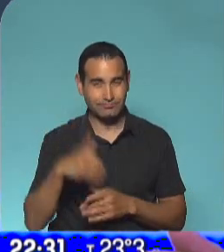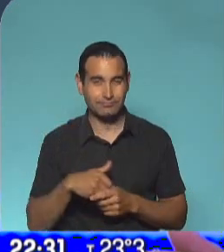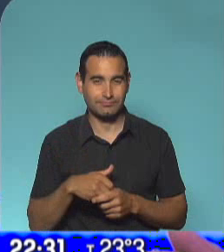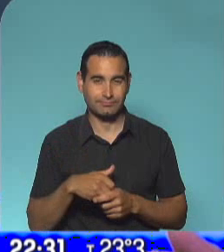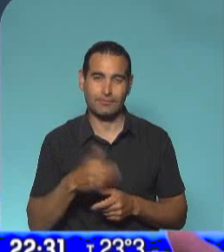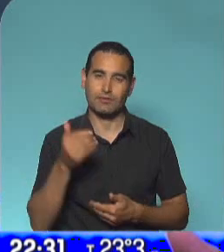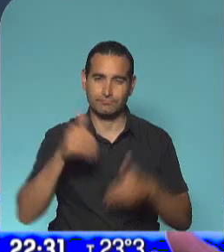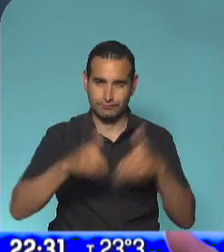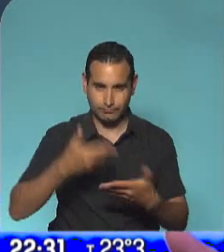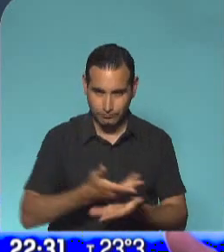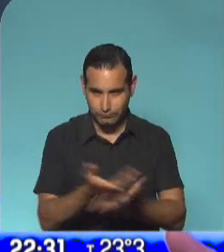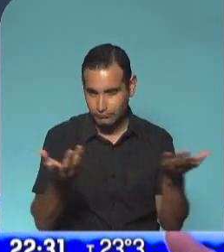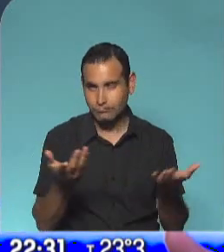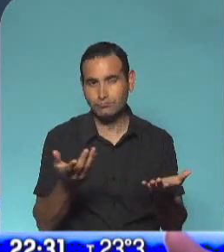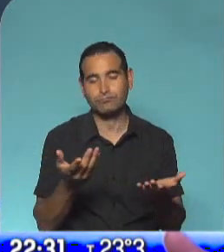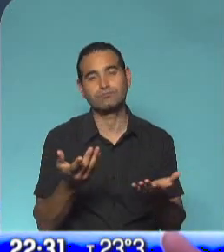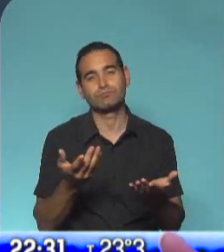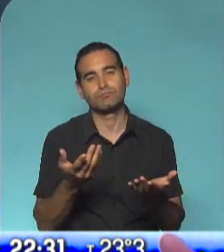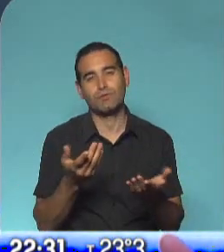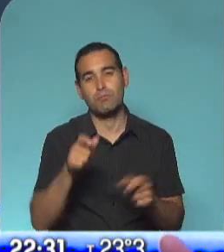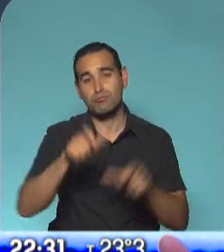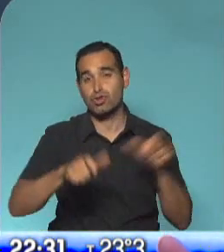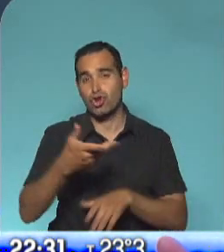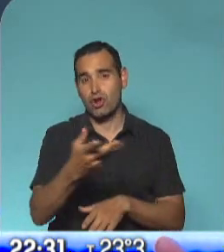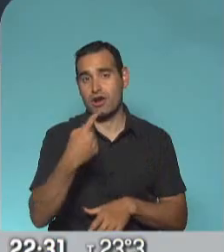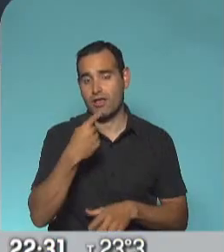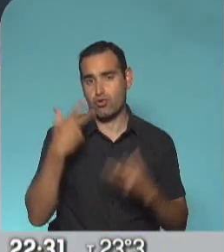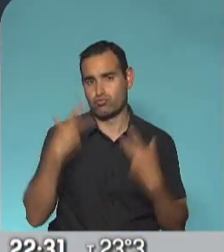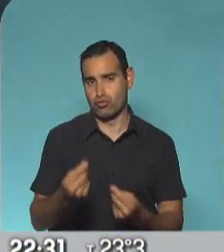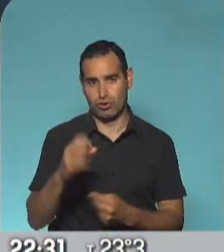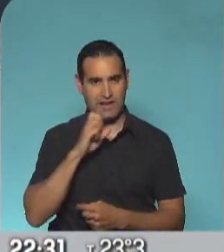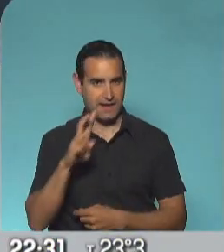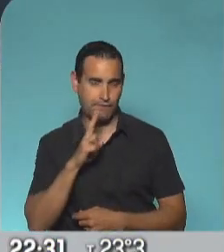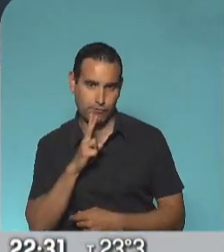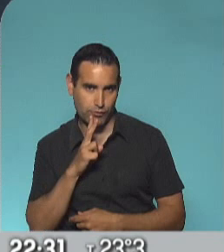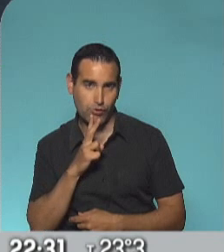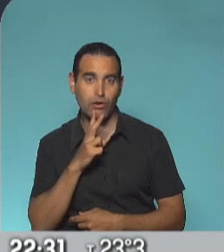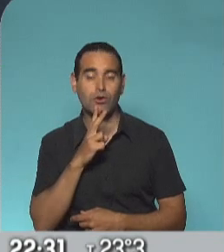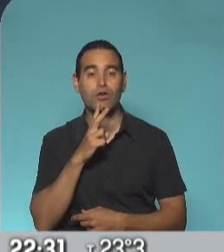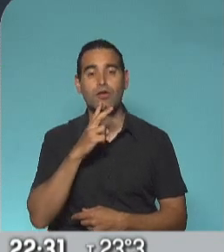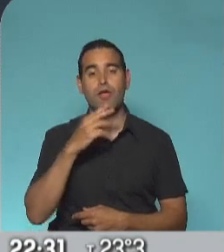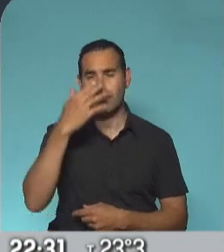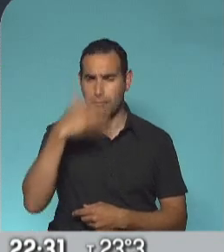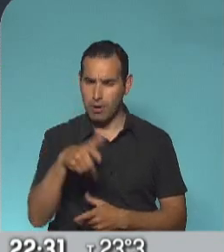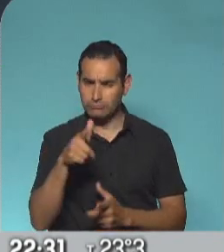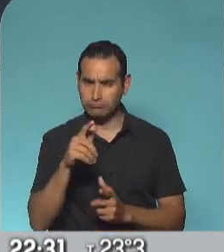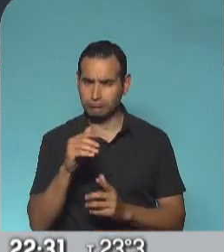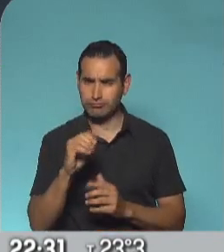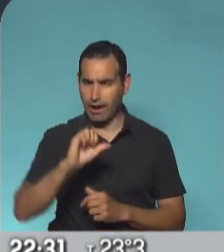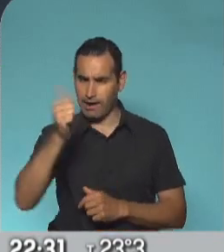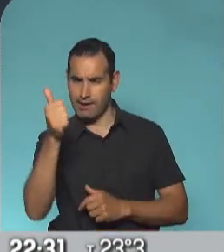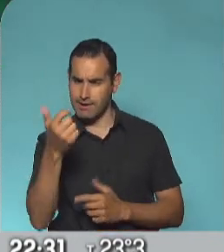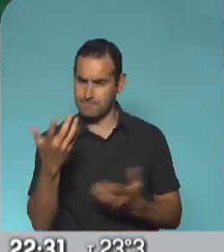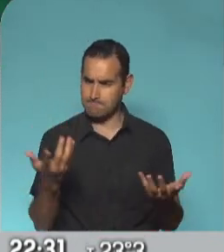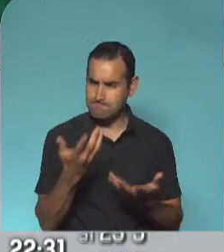del referéndum, es en que la población le dijo no a Evo, se consolida luego de manera irregular con un